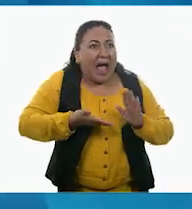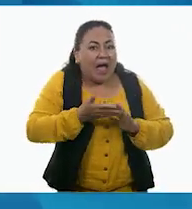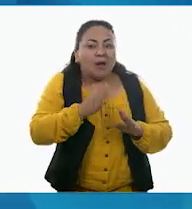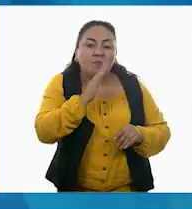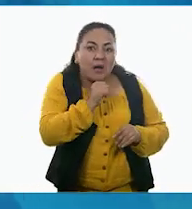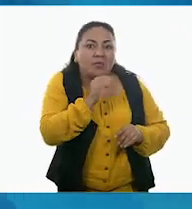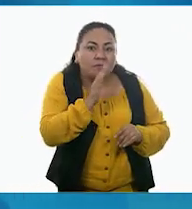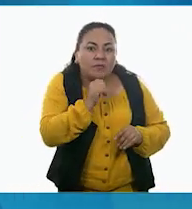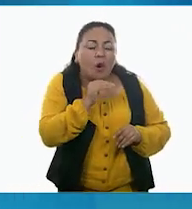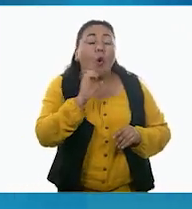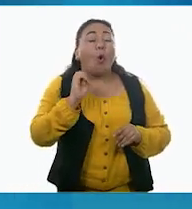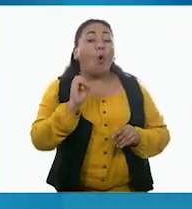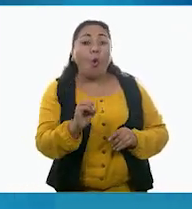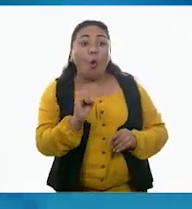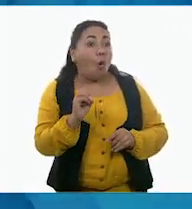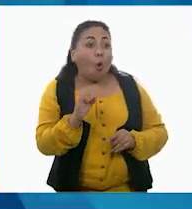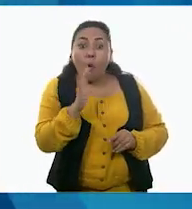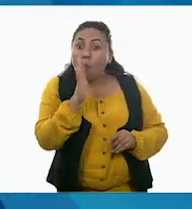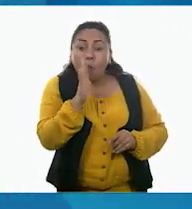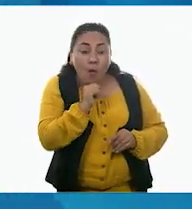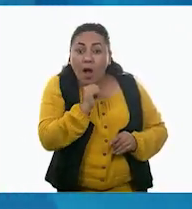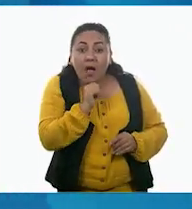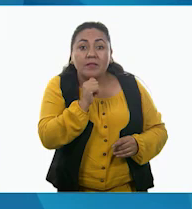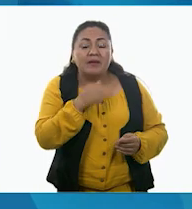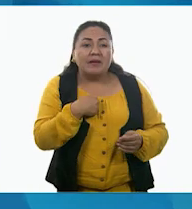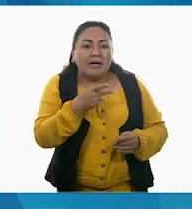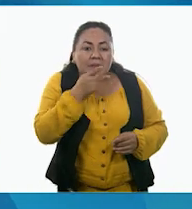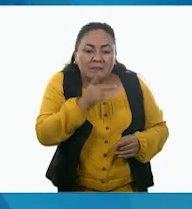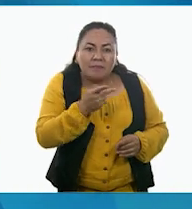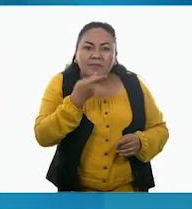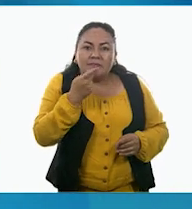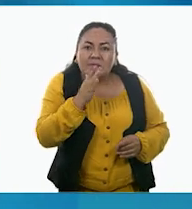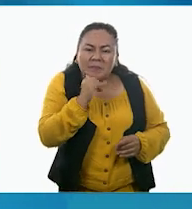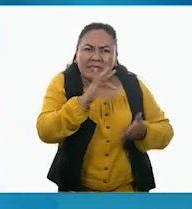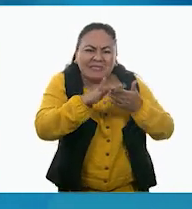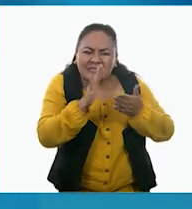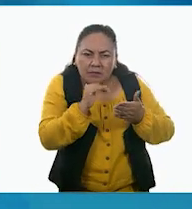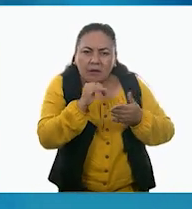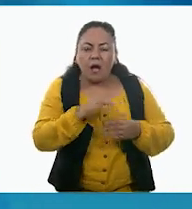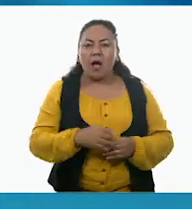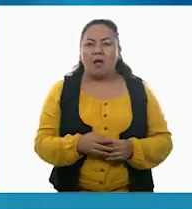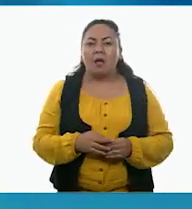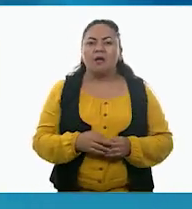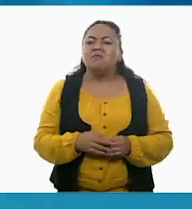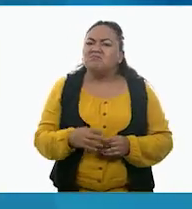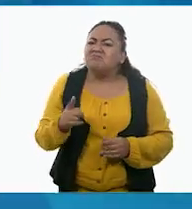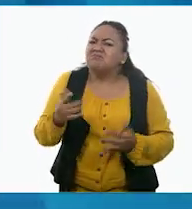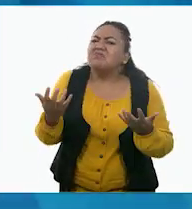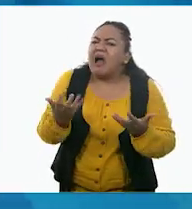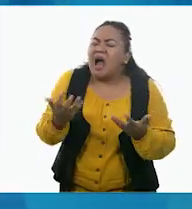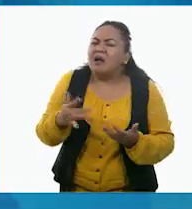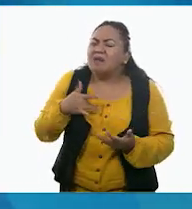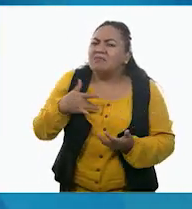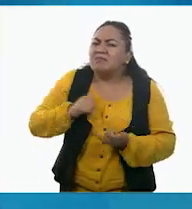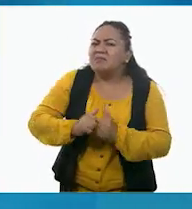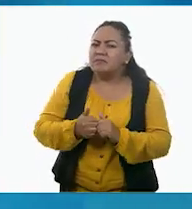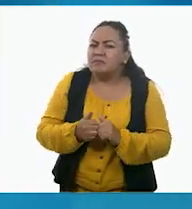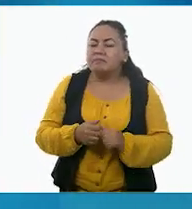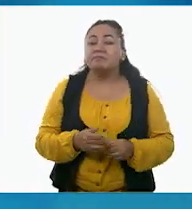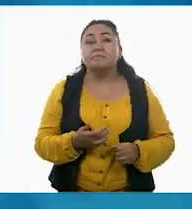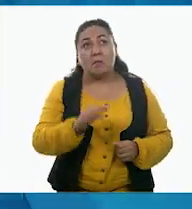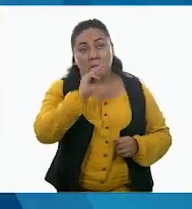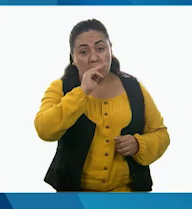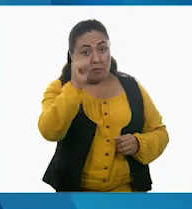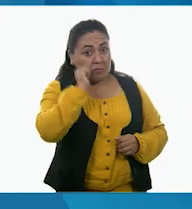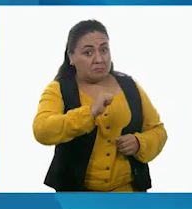¿No so qué mana ni hueli ni casi seca quisli? ¿Qué mani tlespotica? ¿Quién? ¿Quién tishigua quema yuki ti machilía? ¿Cuál? ¿No natsi no